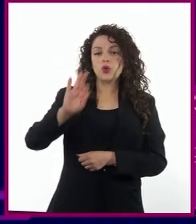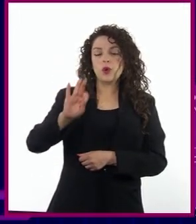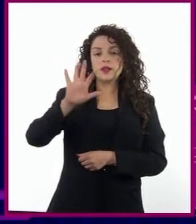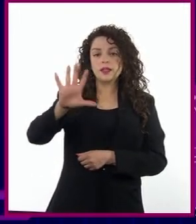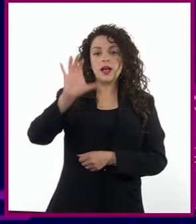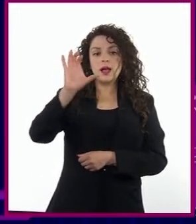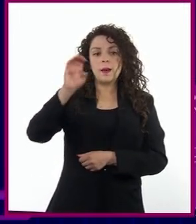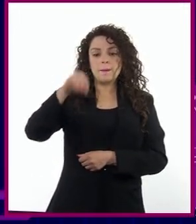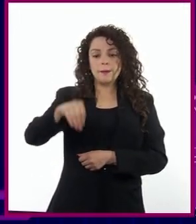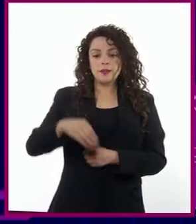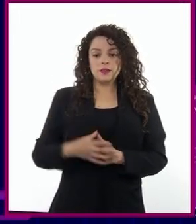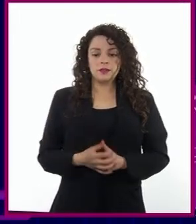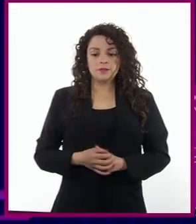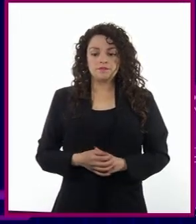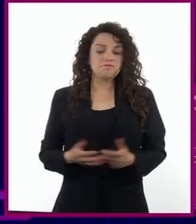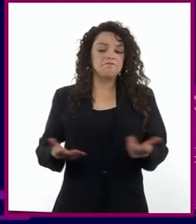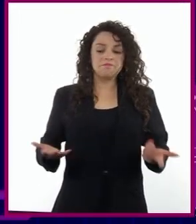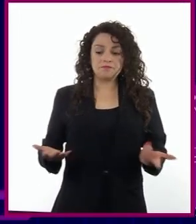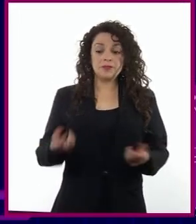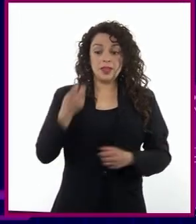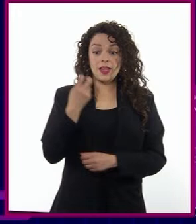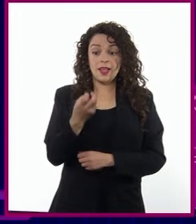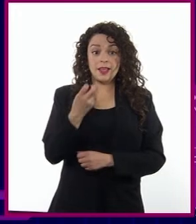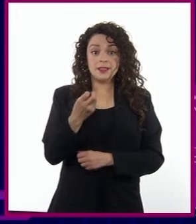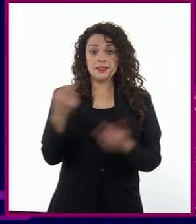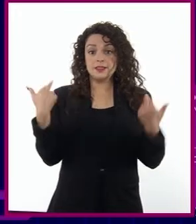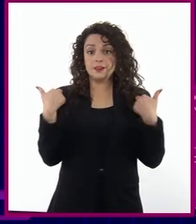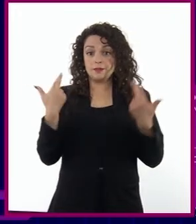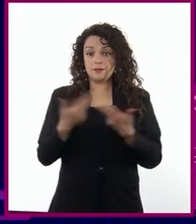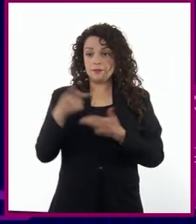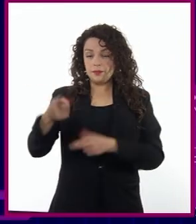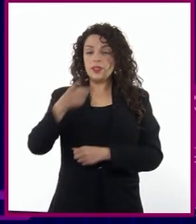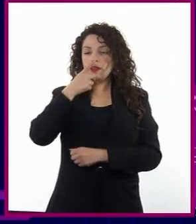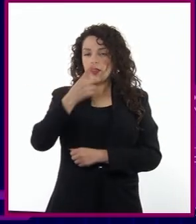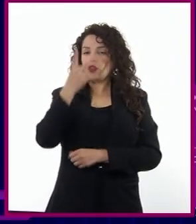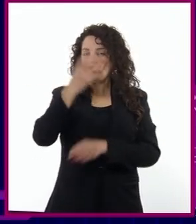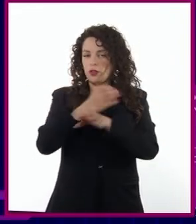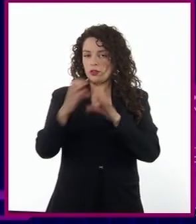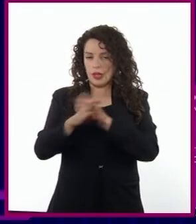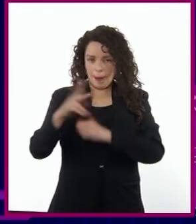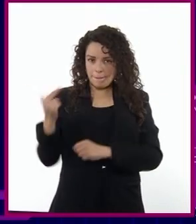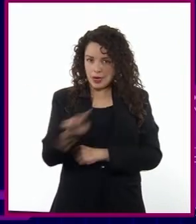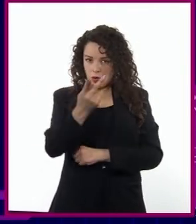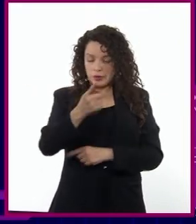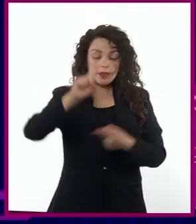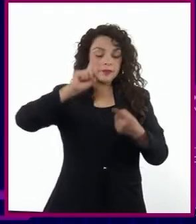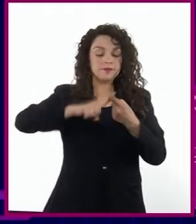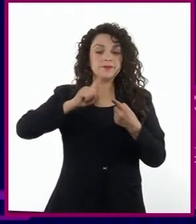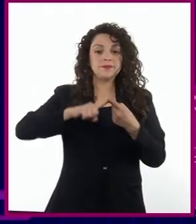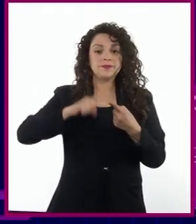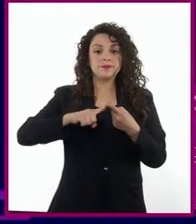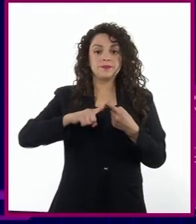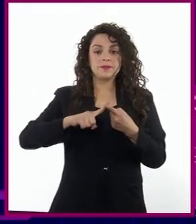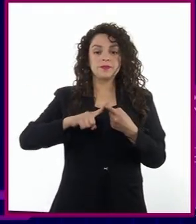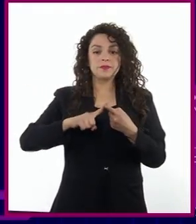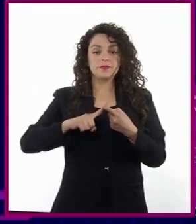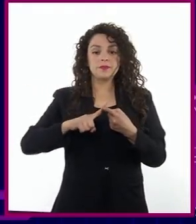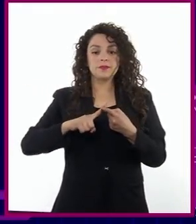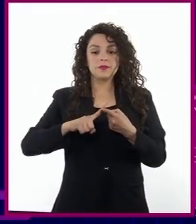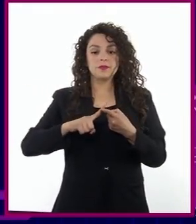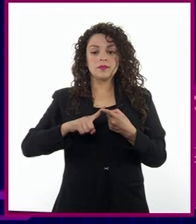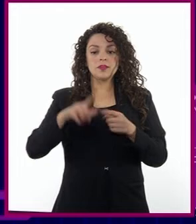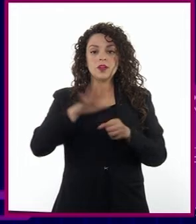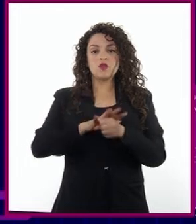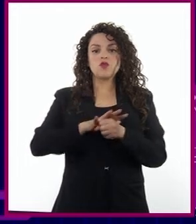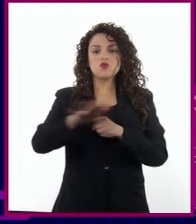16.45 centímetros. En este caso, su docente le formula dos preguntas. La primera, ¿cuál sería la